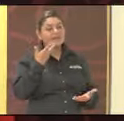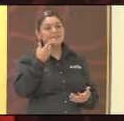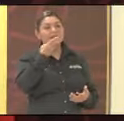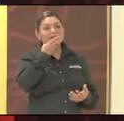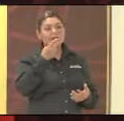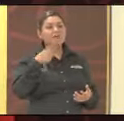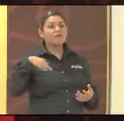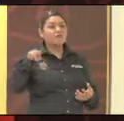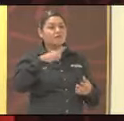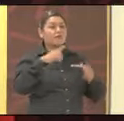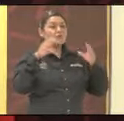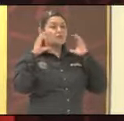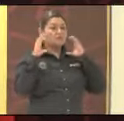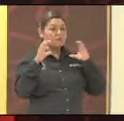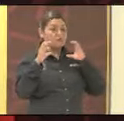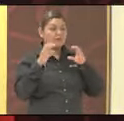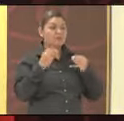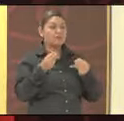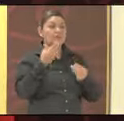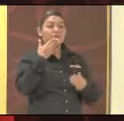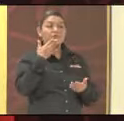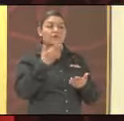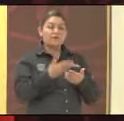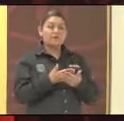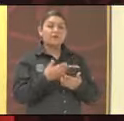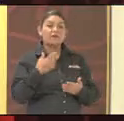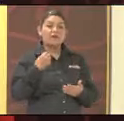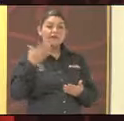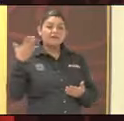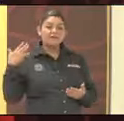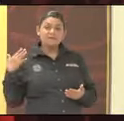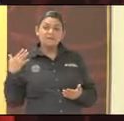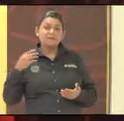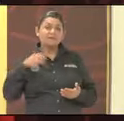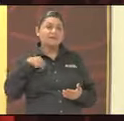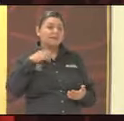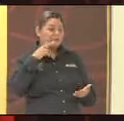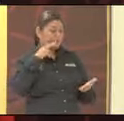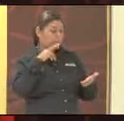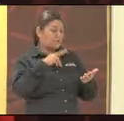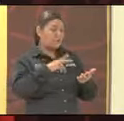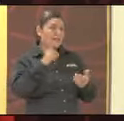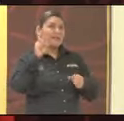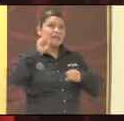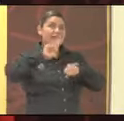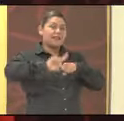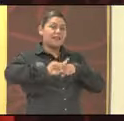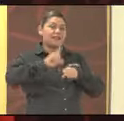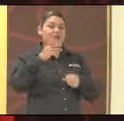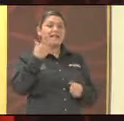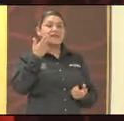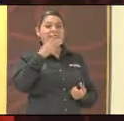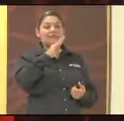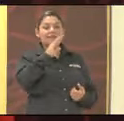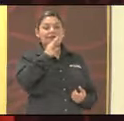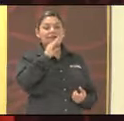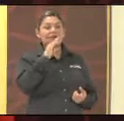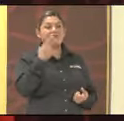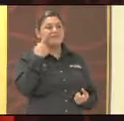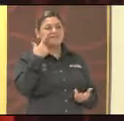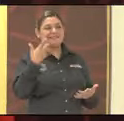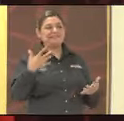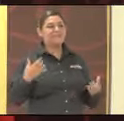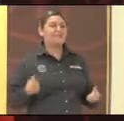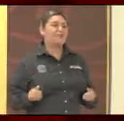nos estamos cuidando muy bien. Y bueno, hace un momento veíamos aquí el Día de las Madres, mira nada más, ¿cuánta